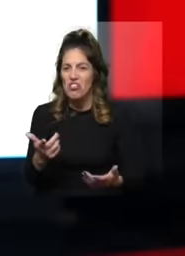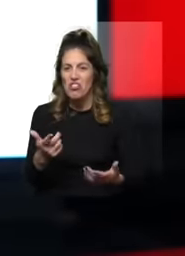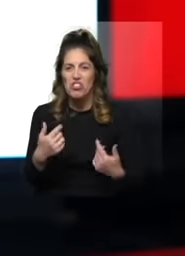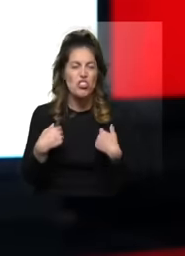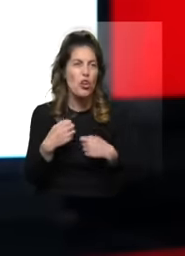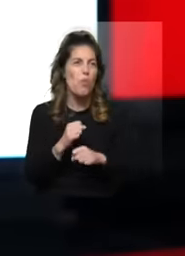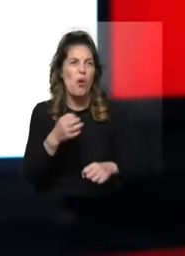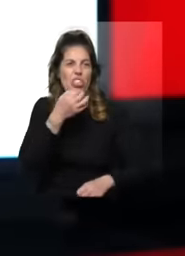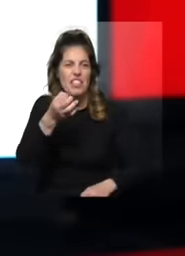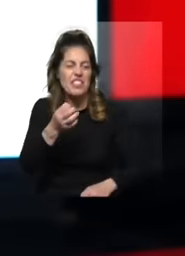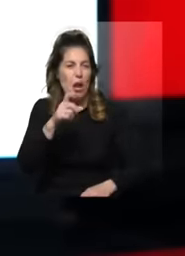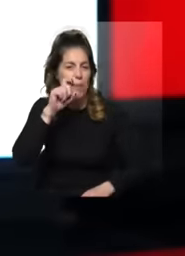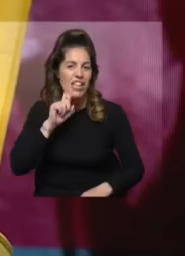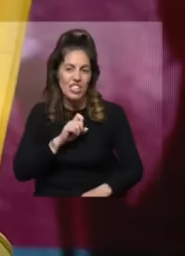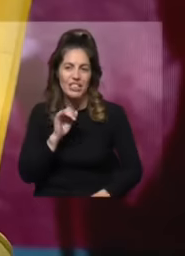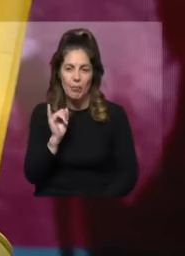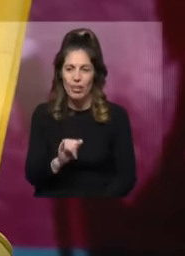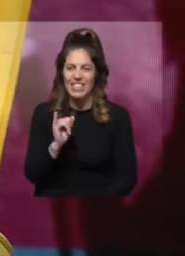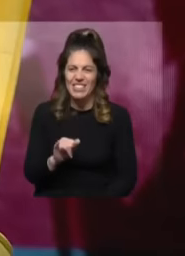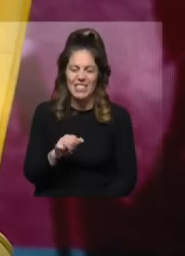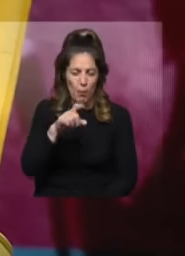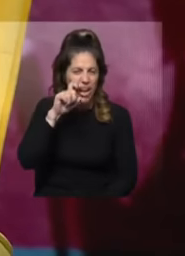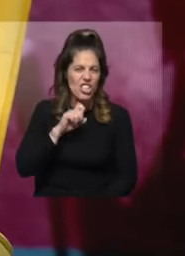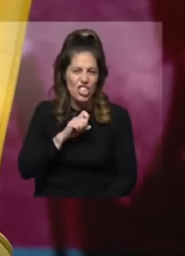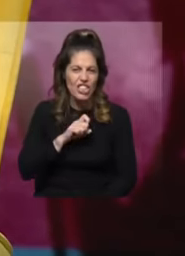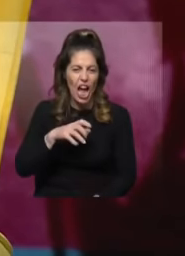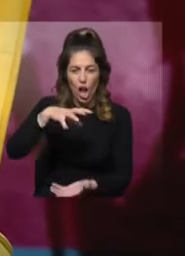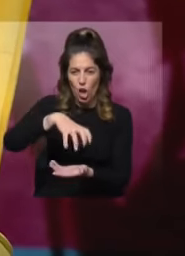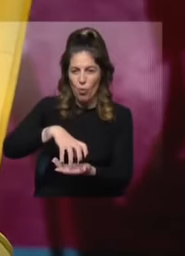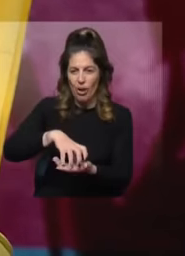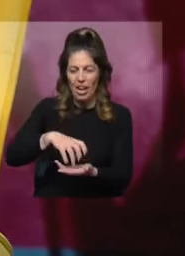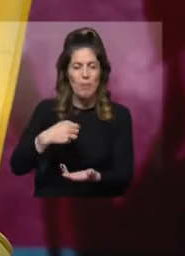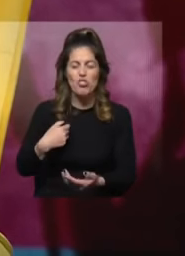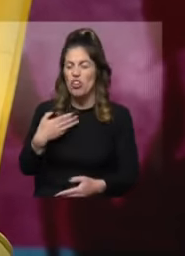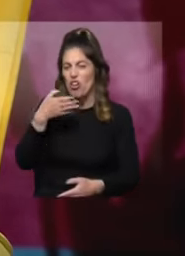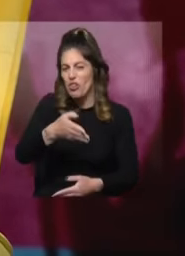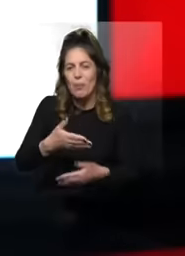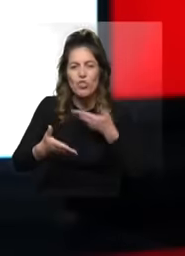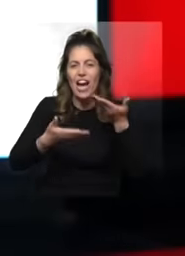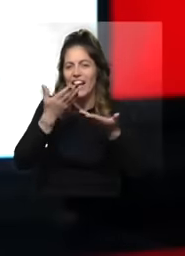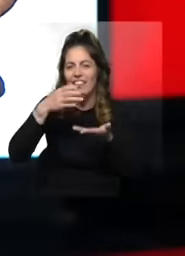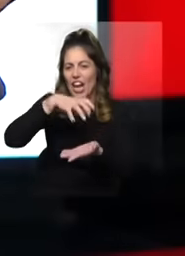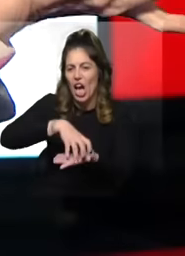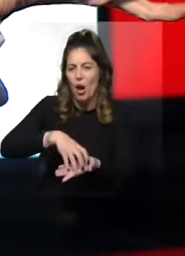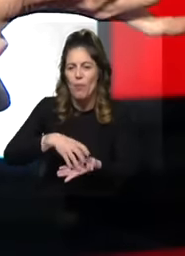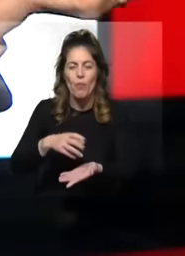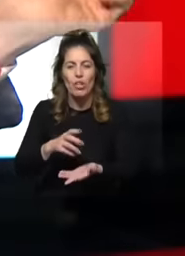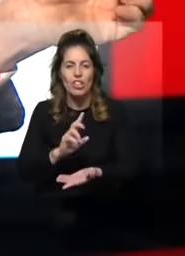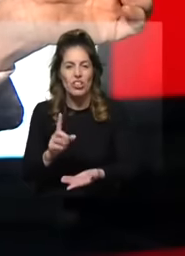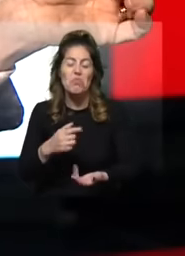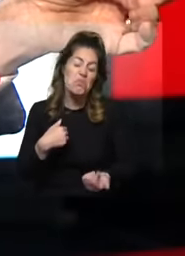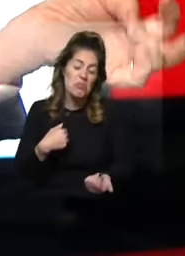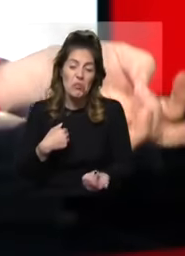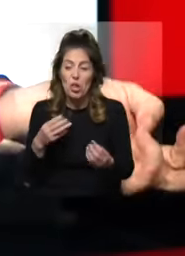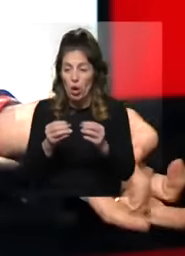no puedo decir que no fuera machista, porque había un mundo muy machista en los boliches, pero nosotros no cantábamos en boliches. Nos mimaban bastante nuestros